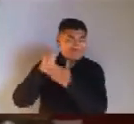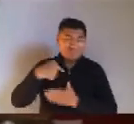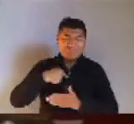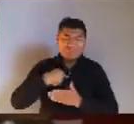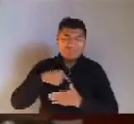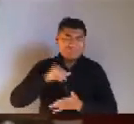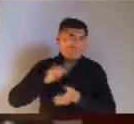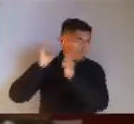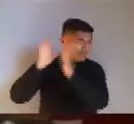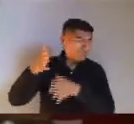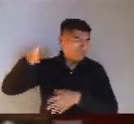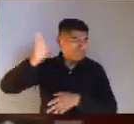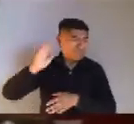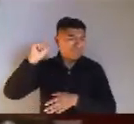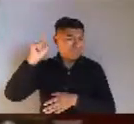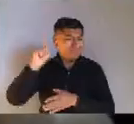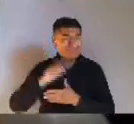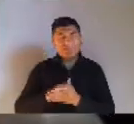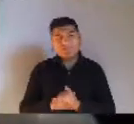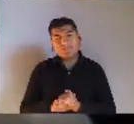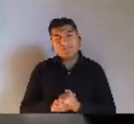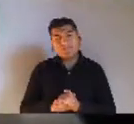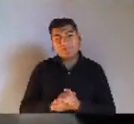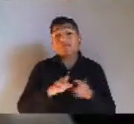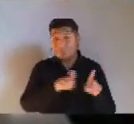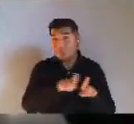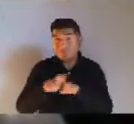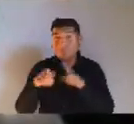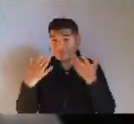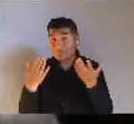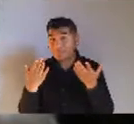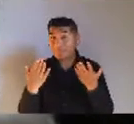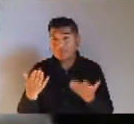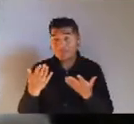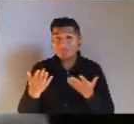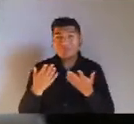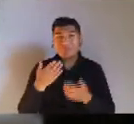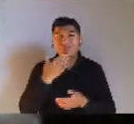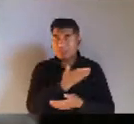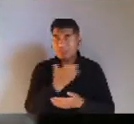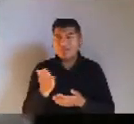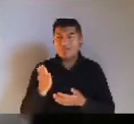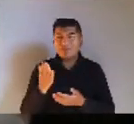me alejo de Dios. También existen corrientes